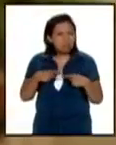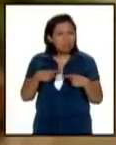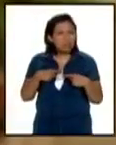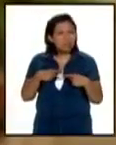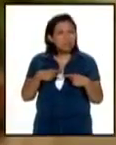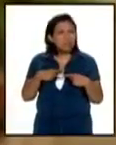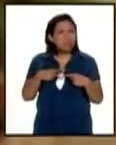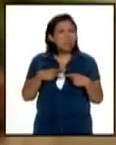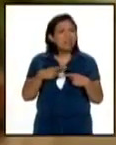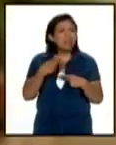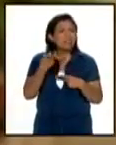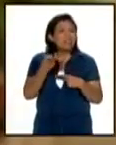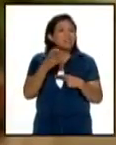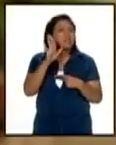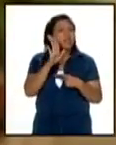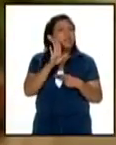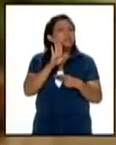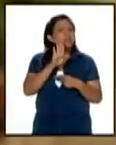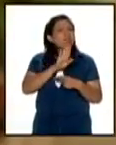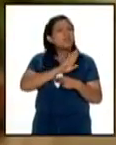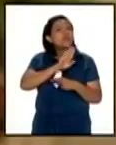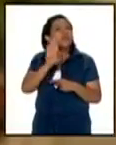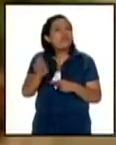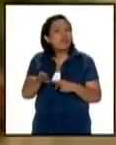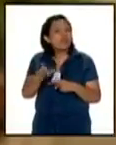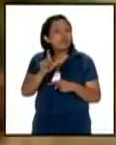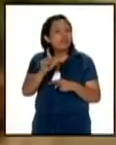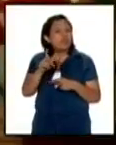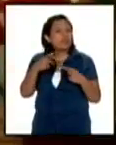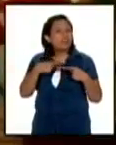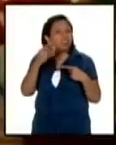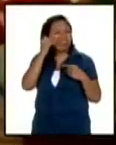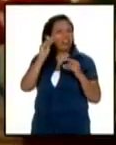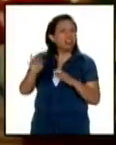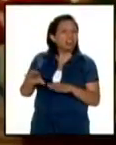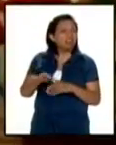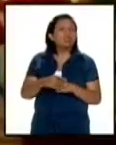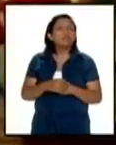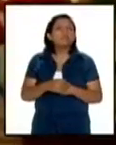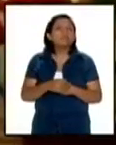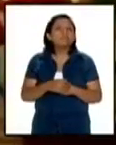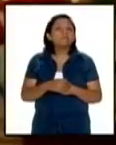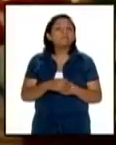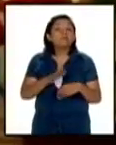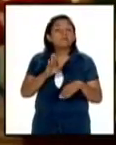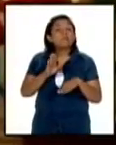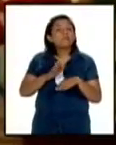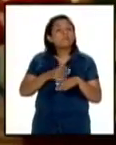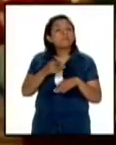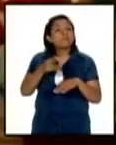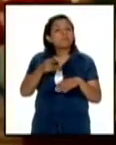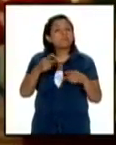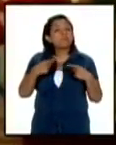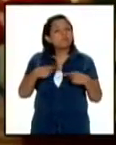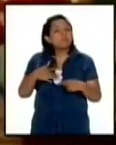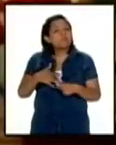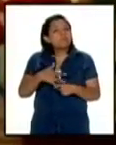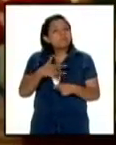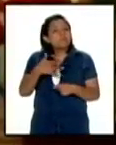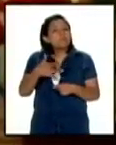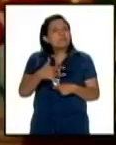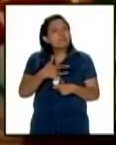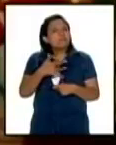y eso es una muerte para nosotros, el abandono. Porque se siente uno olvidada de